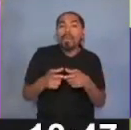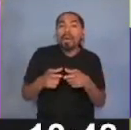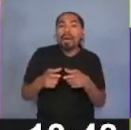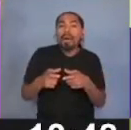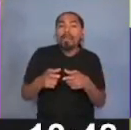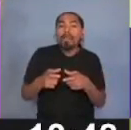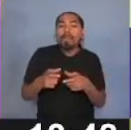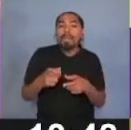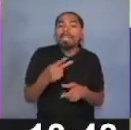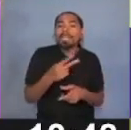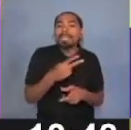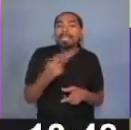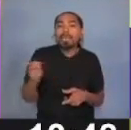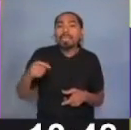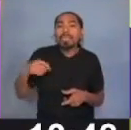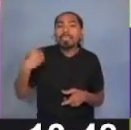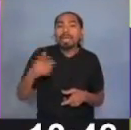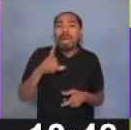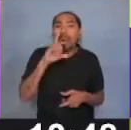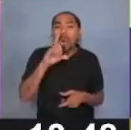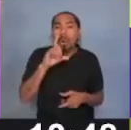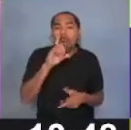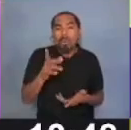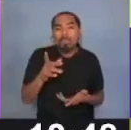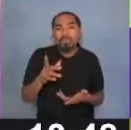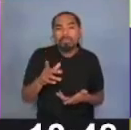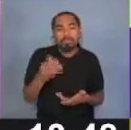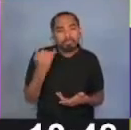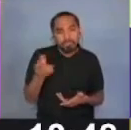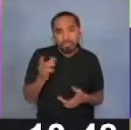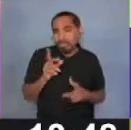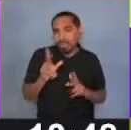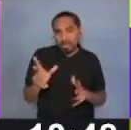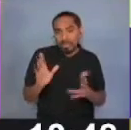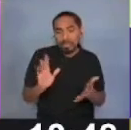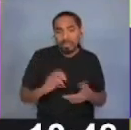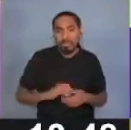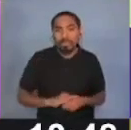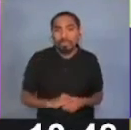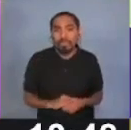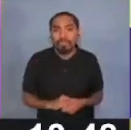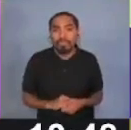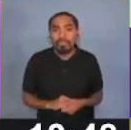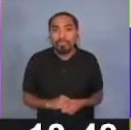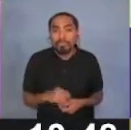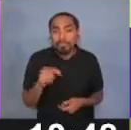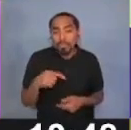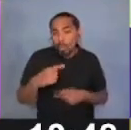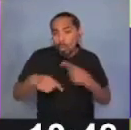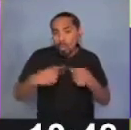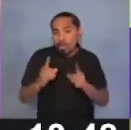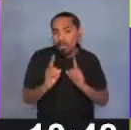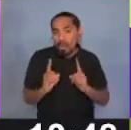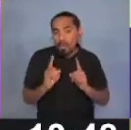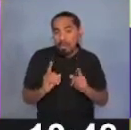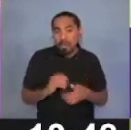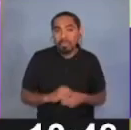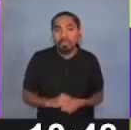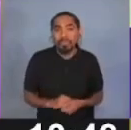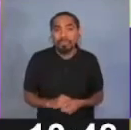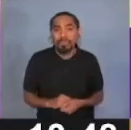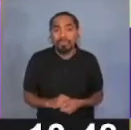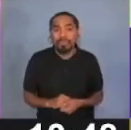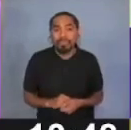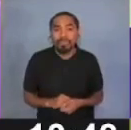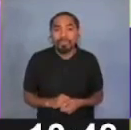segunda semana del mes de julio, así que ya está prevista y designada en paritaria, así que eso vamos a continuar. Así que, por